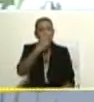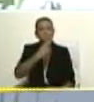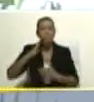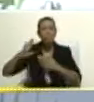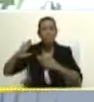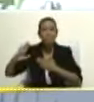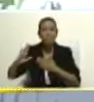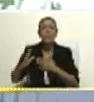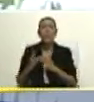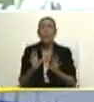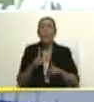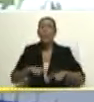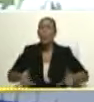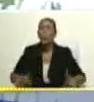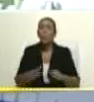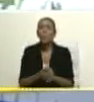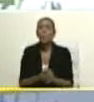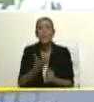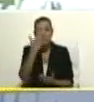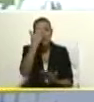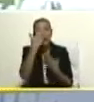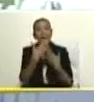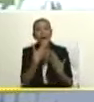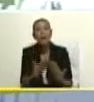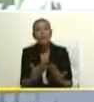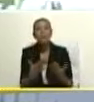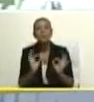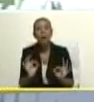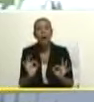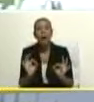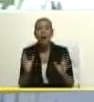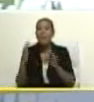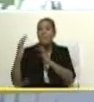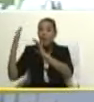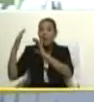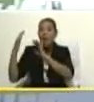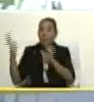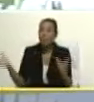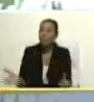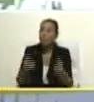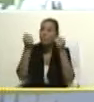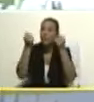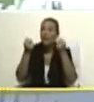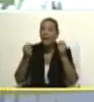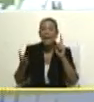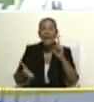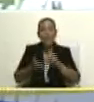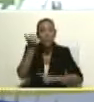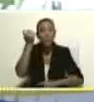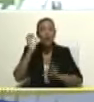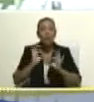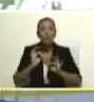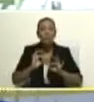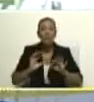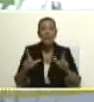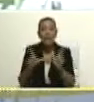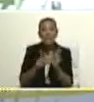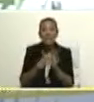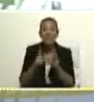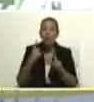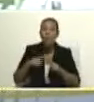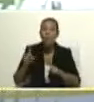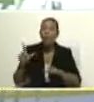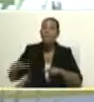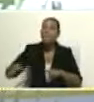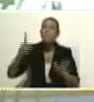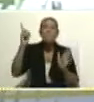comprometidos con nuestro país, es que nosotros podemos lograr el milagro que se ha logrado en este Liceo Pérez Bonalde y